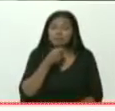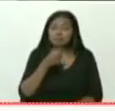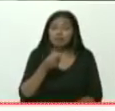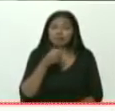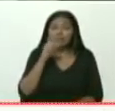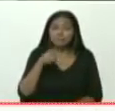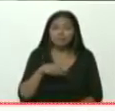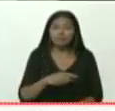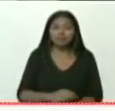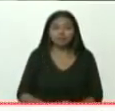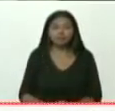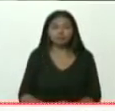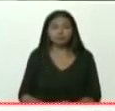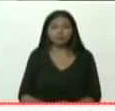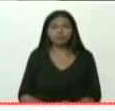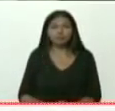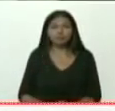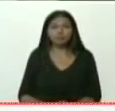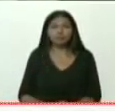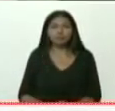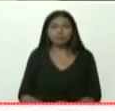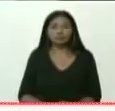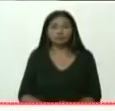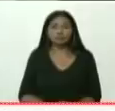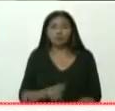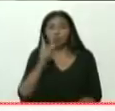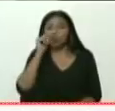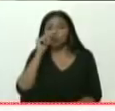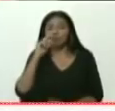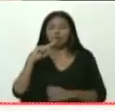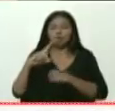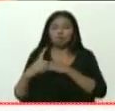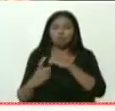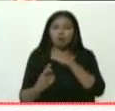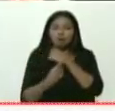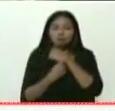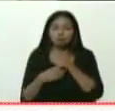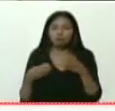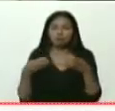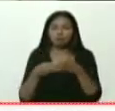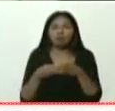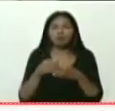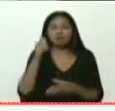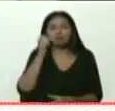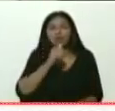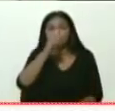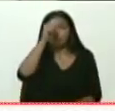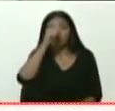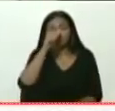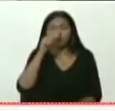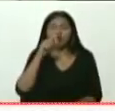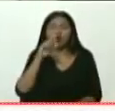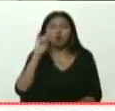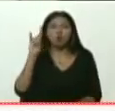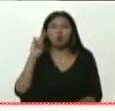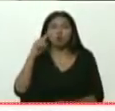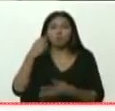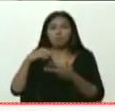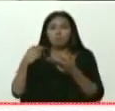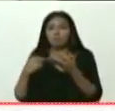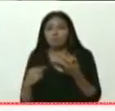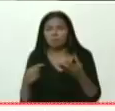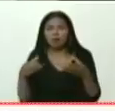con los enviados del señor Guaidó. Tuvieron reunión sábado, domingo y lunes con Stalin González y